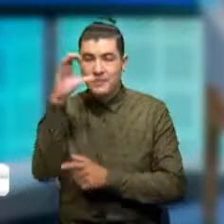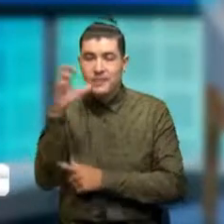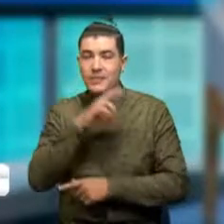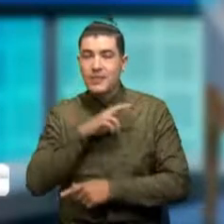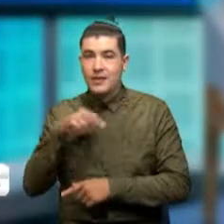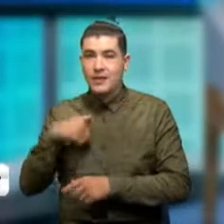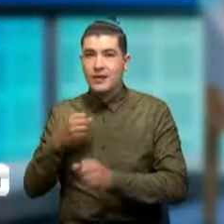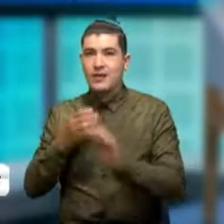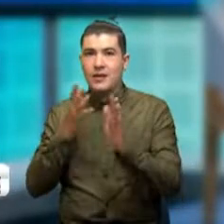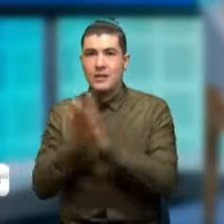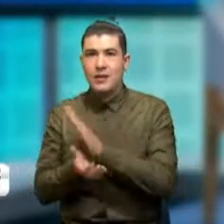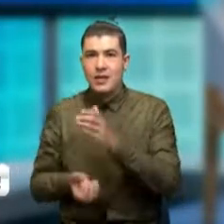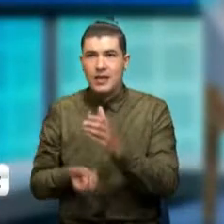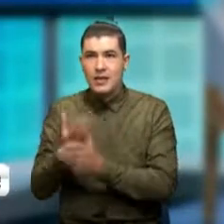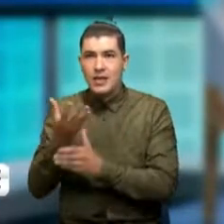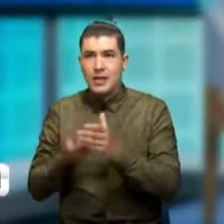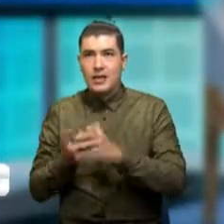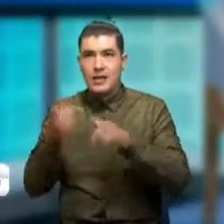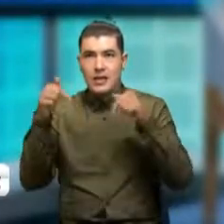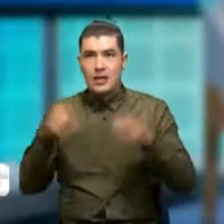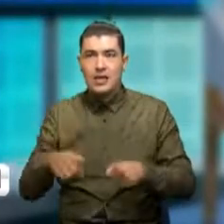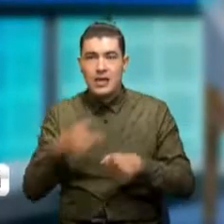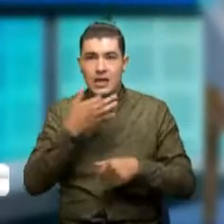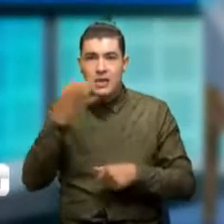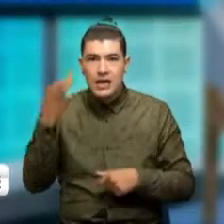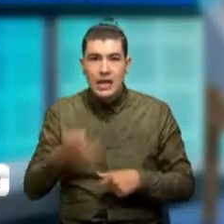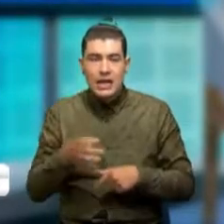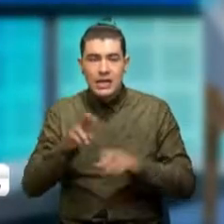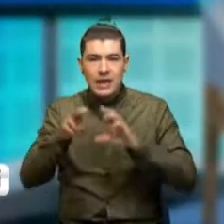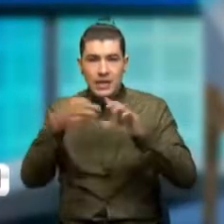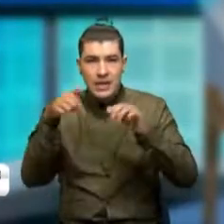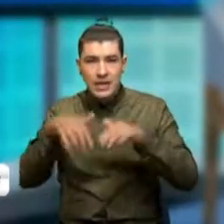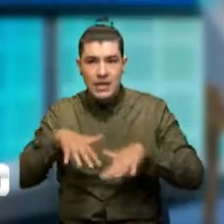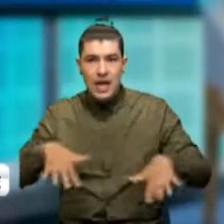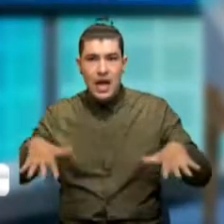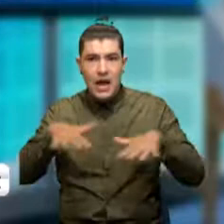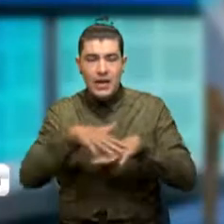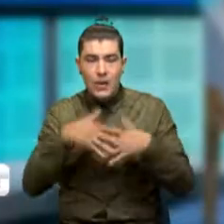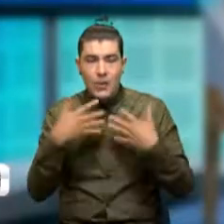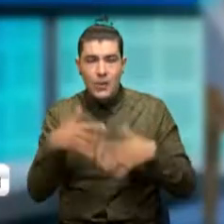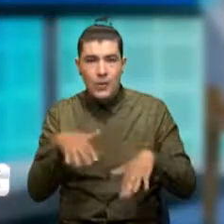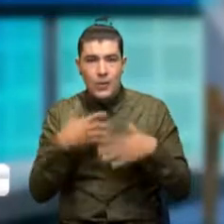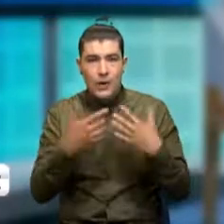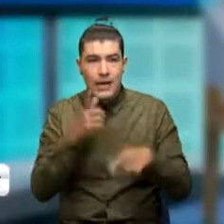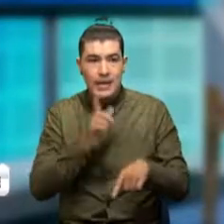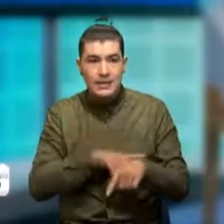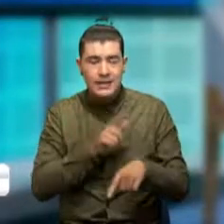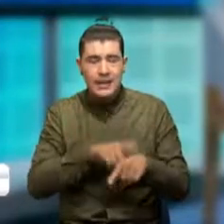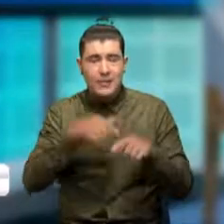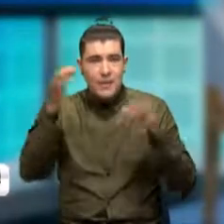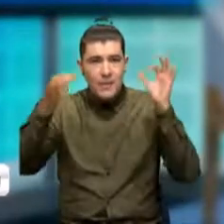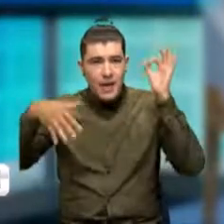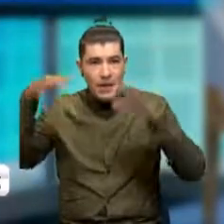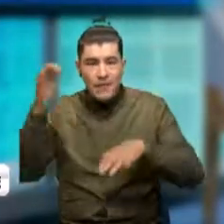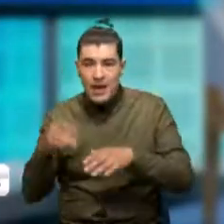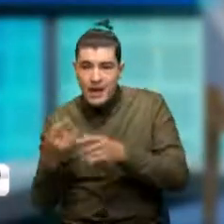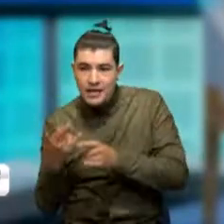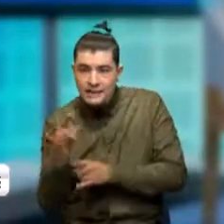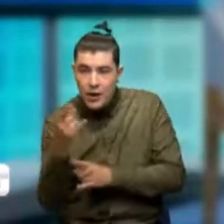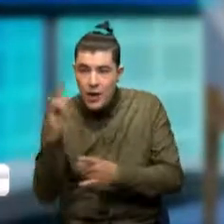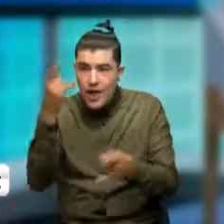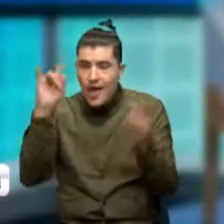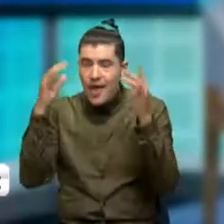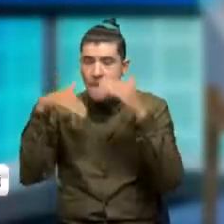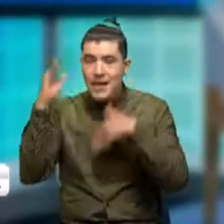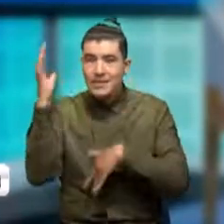Les cuento que los jardines se toman la ciudadela real de Minas de Bucaramanga, pues en plena época primaveral, las flores son las